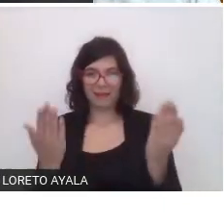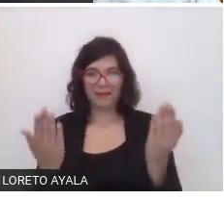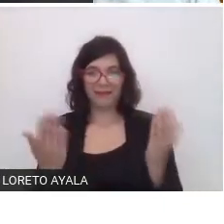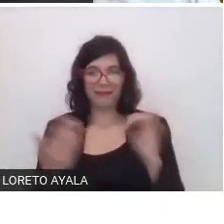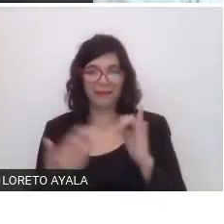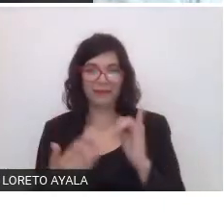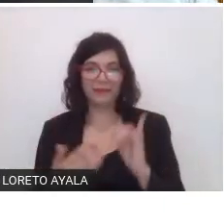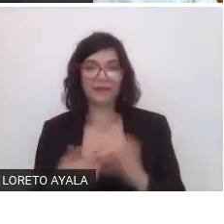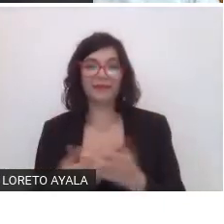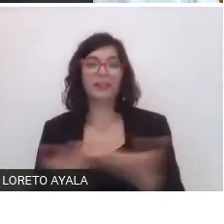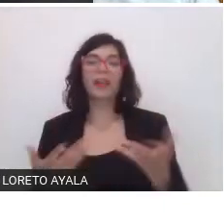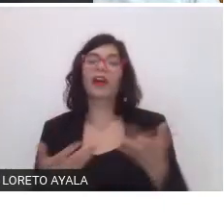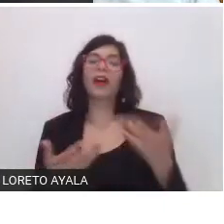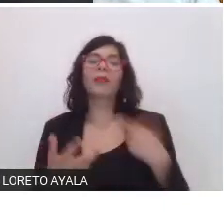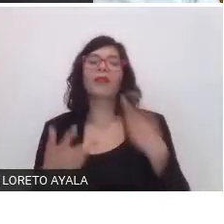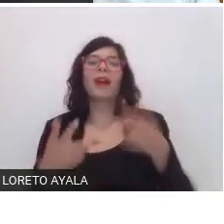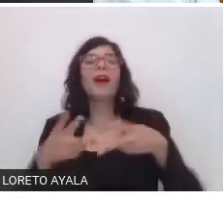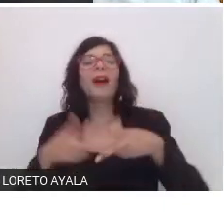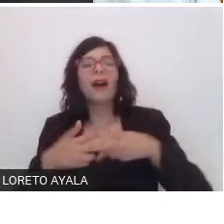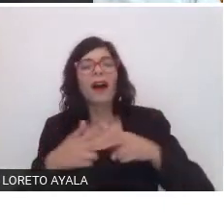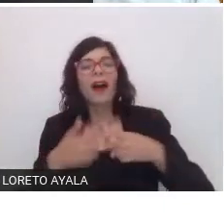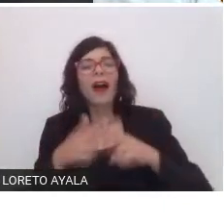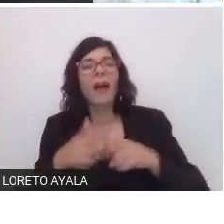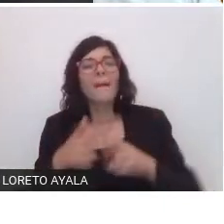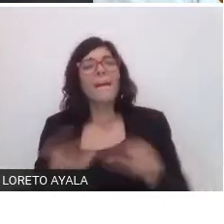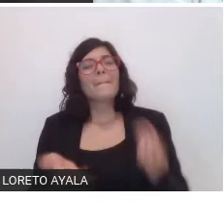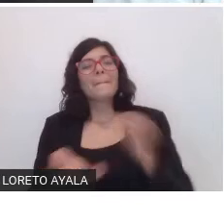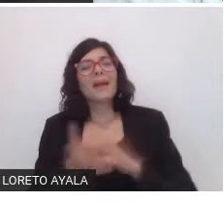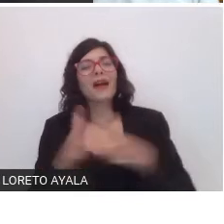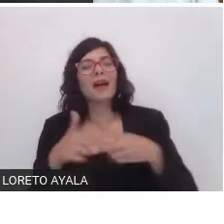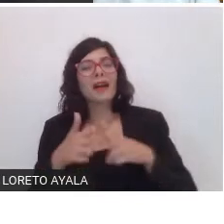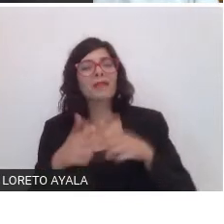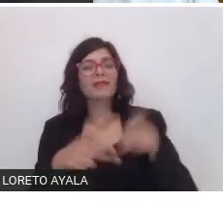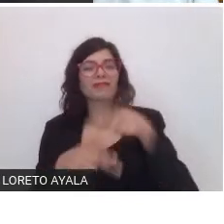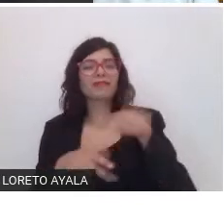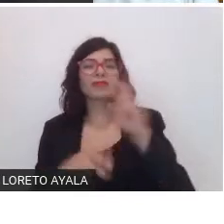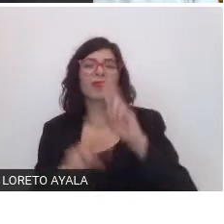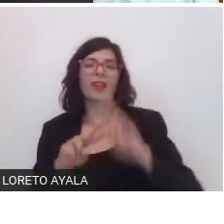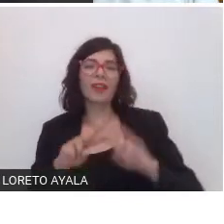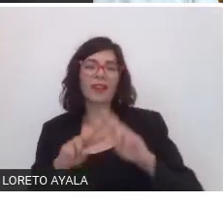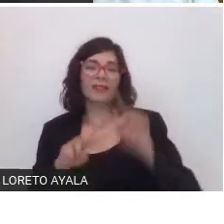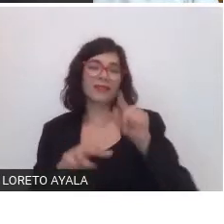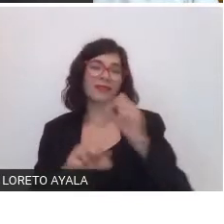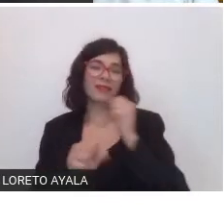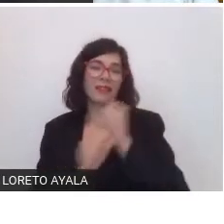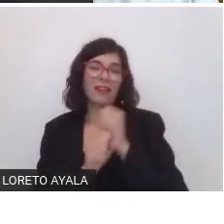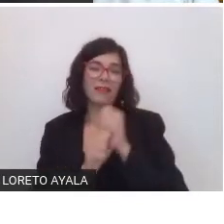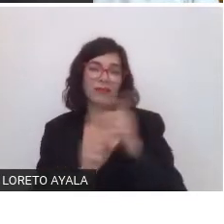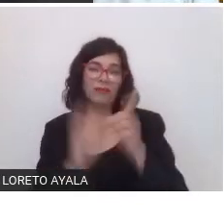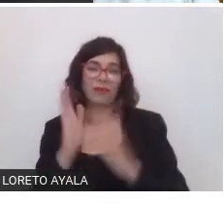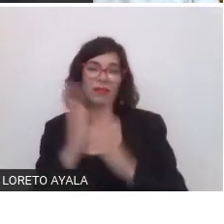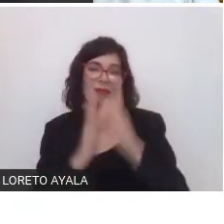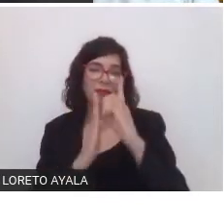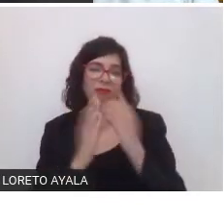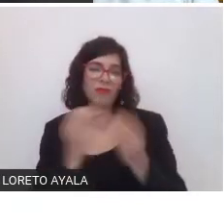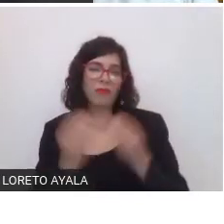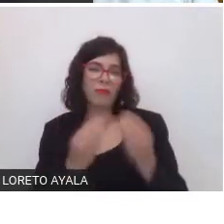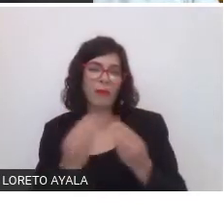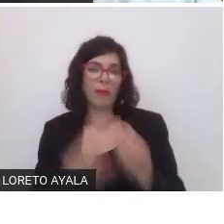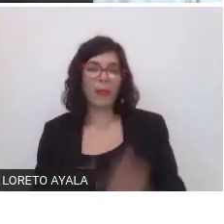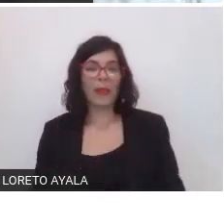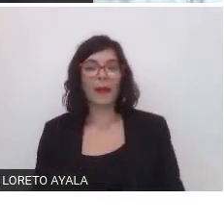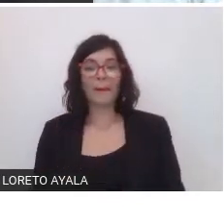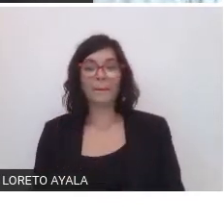y entrega herramientas adicionales, ¿cree usted, don Jorge, para esta labor que hoy día le toca desarrollar? Sí.